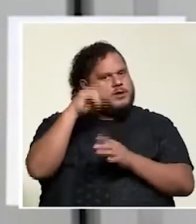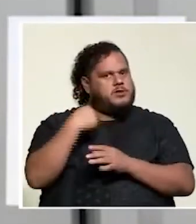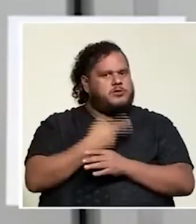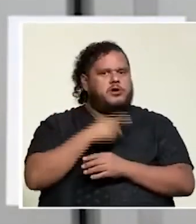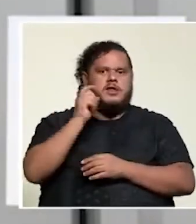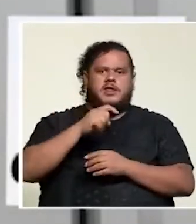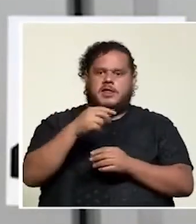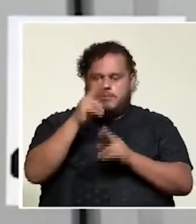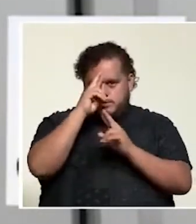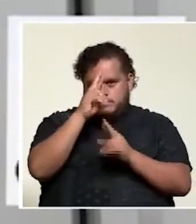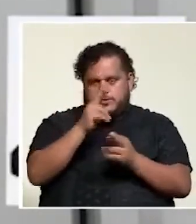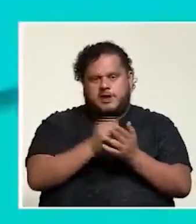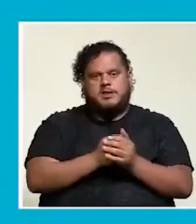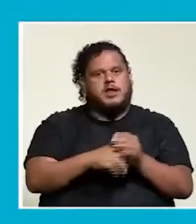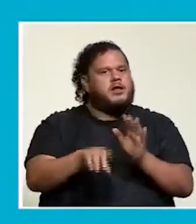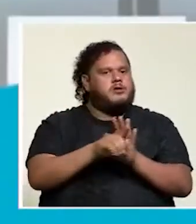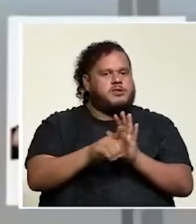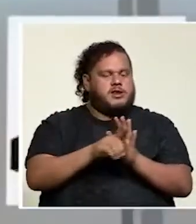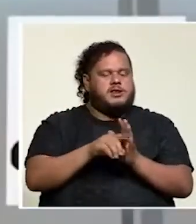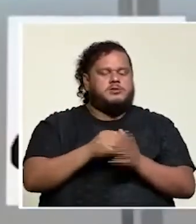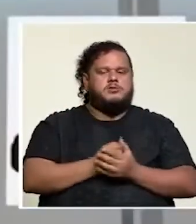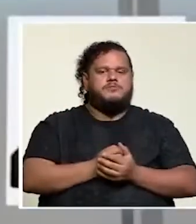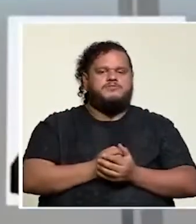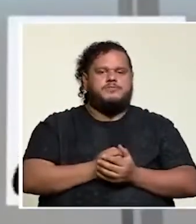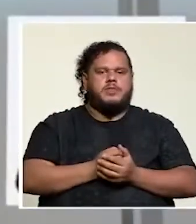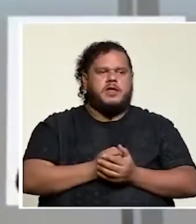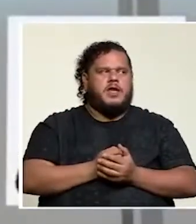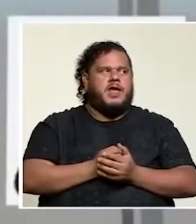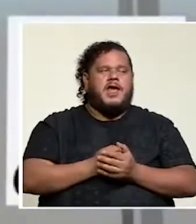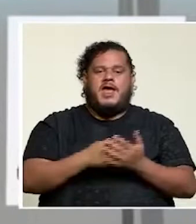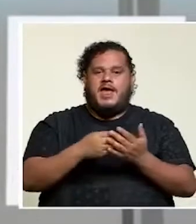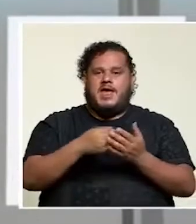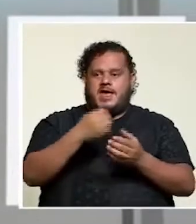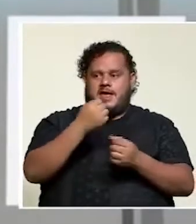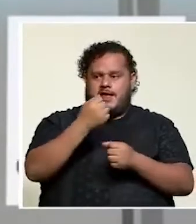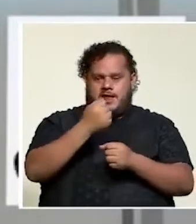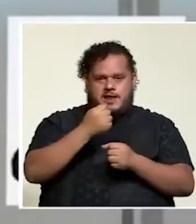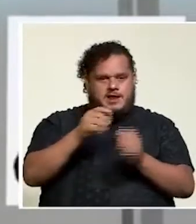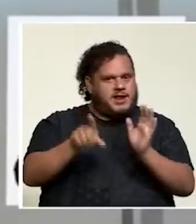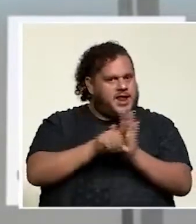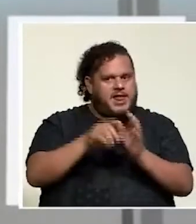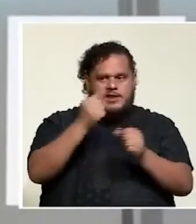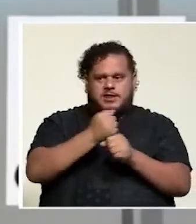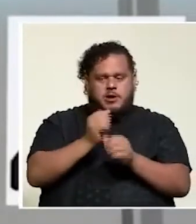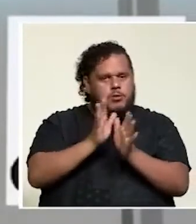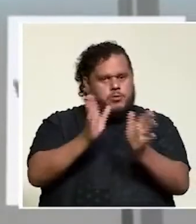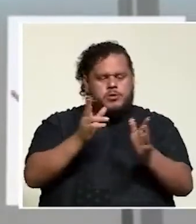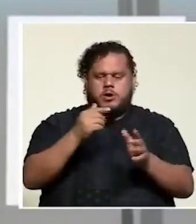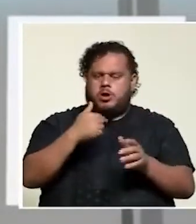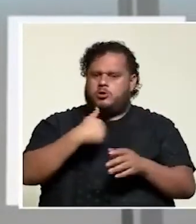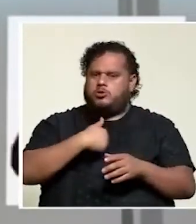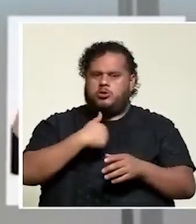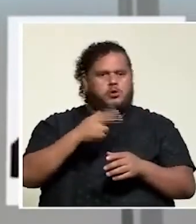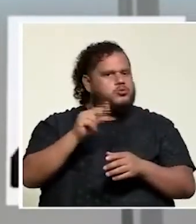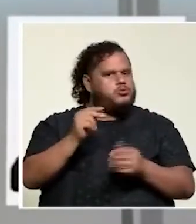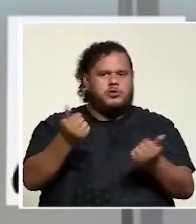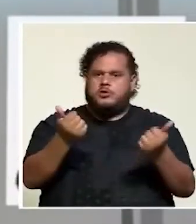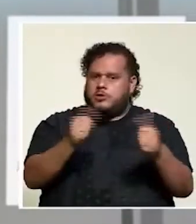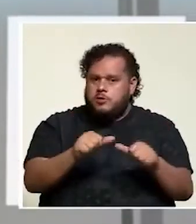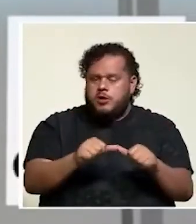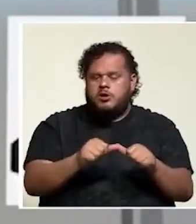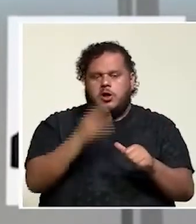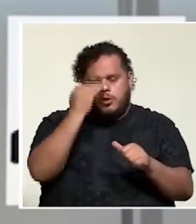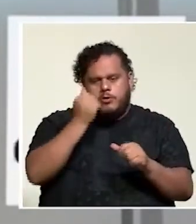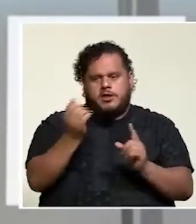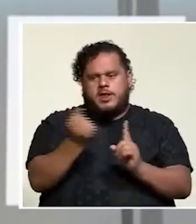deben respetarse los derechos adquiridos. En cuanto a la ley de empleo público he estado totalmente en desacuerdo porque venía a violentar